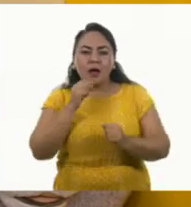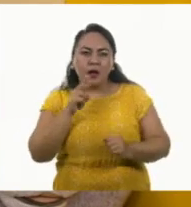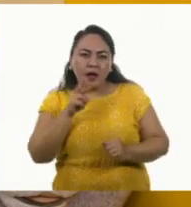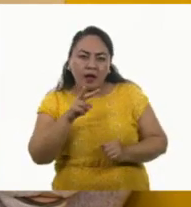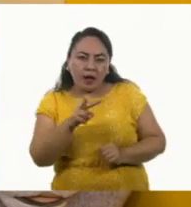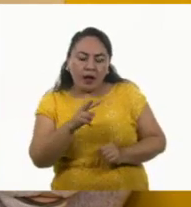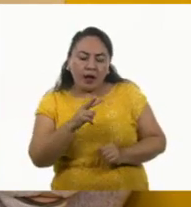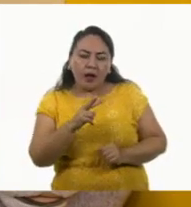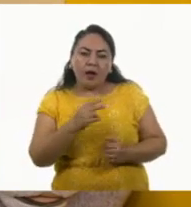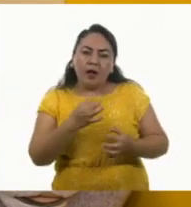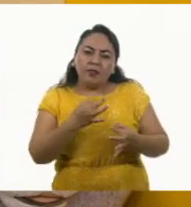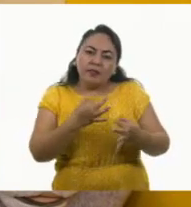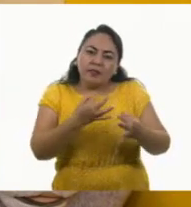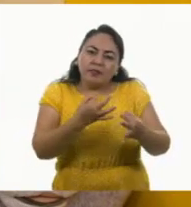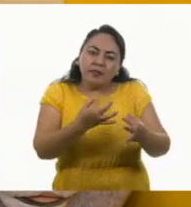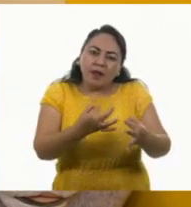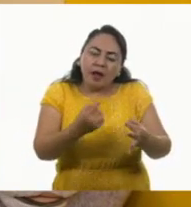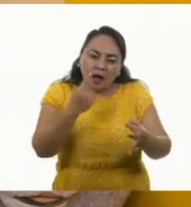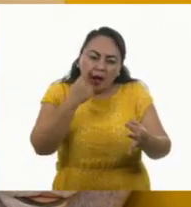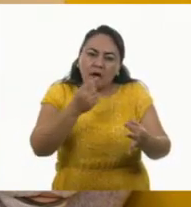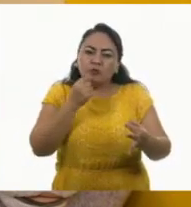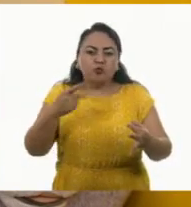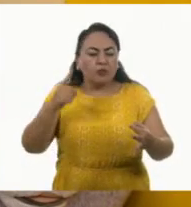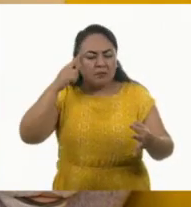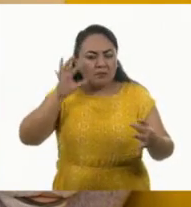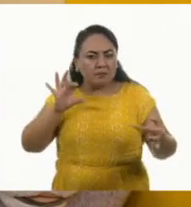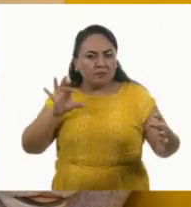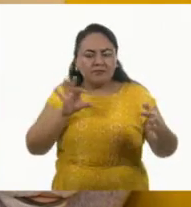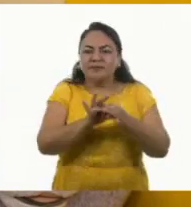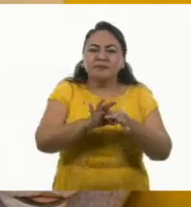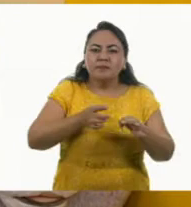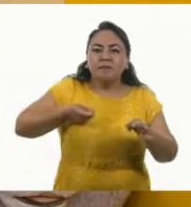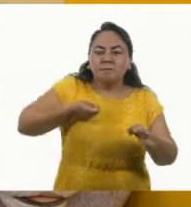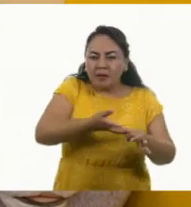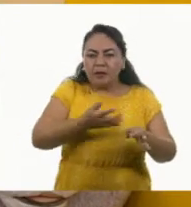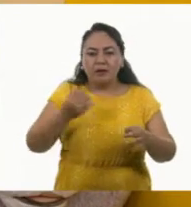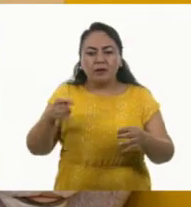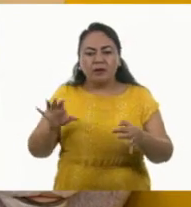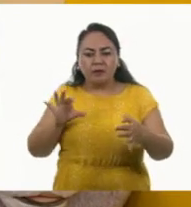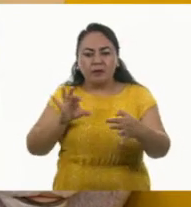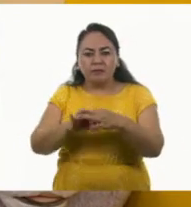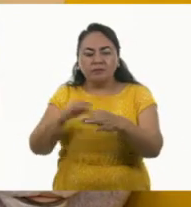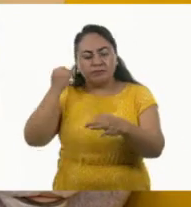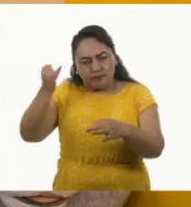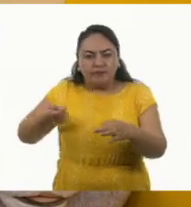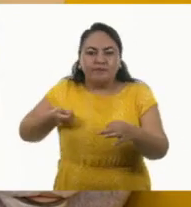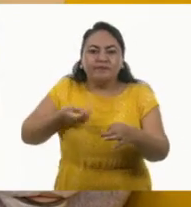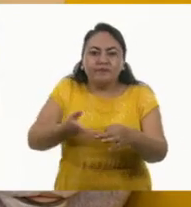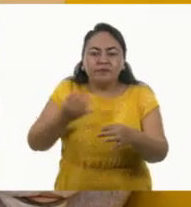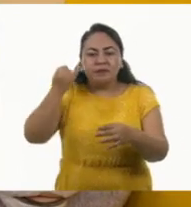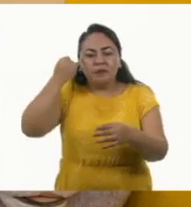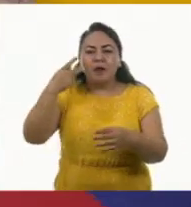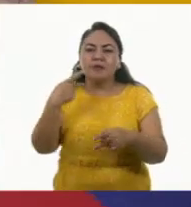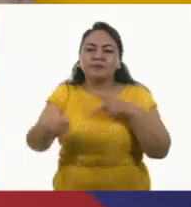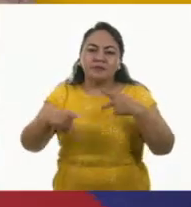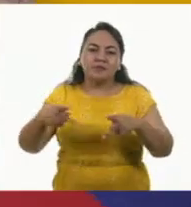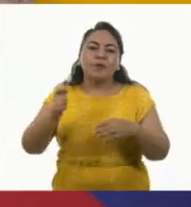las niñas y niños deciden qué representa ese objeto y encuentran nuevos caminos en el uso de los